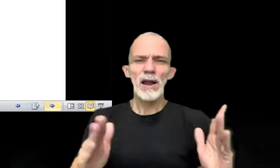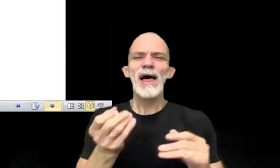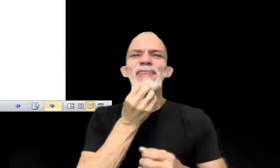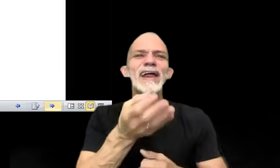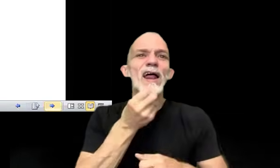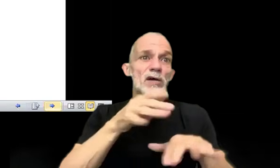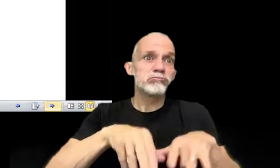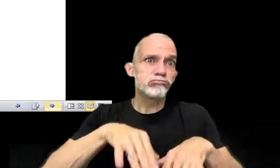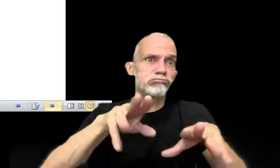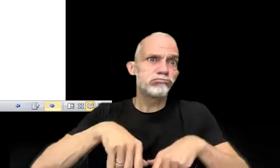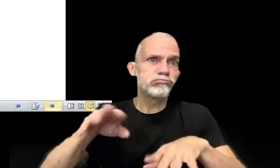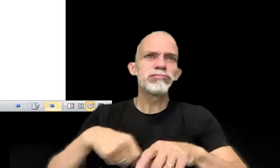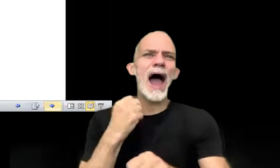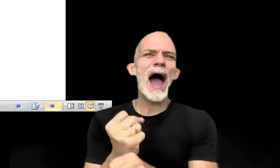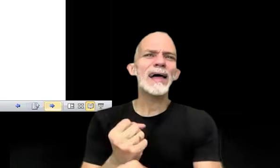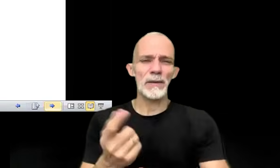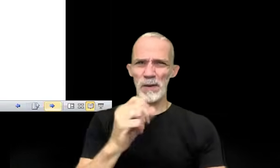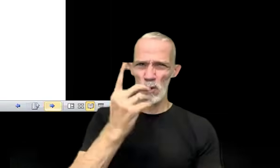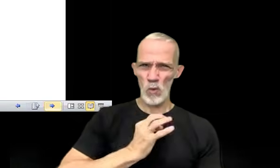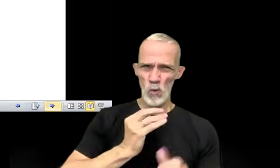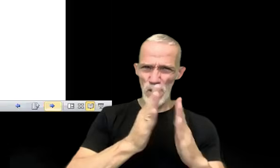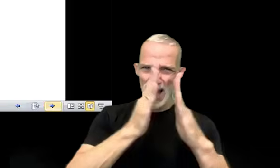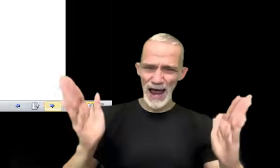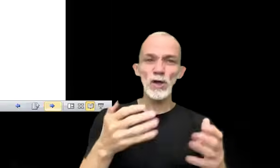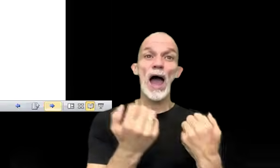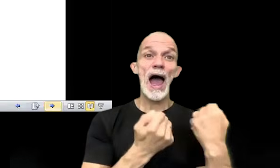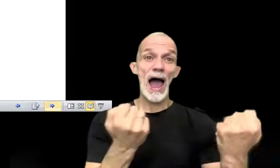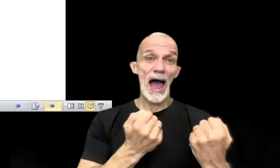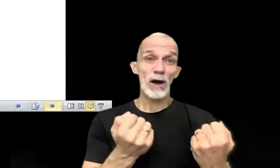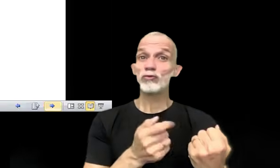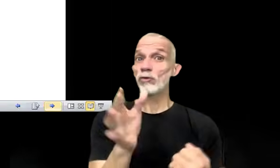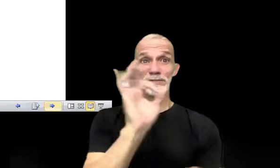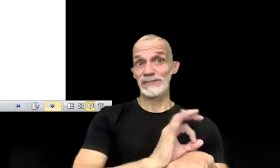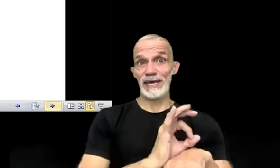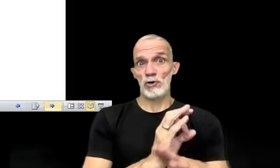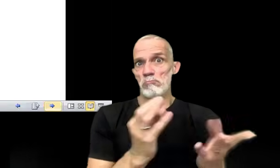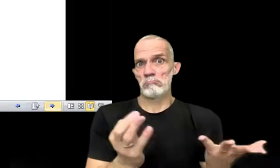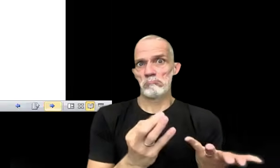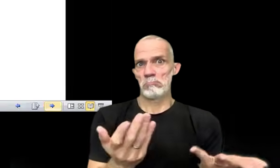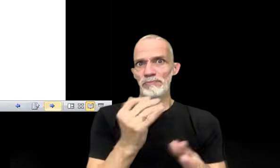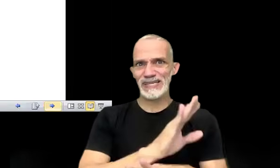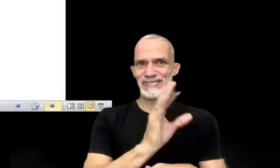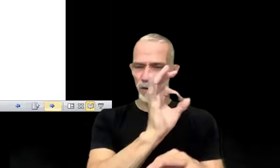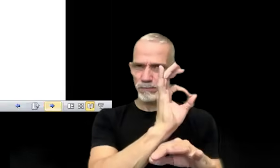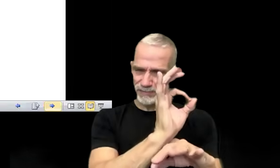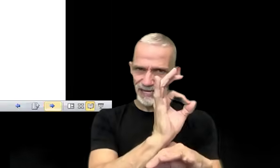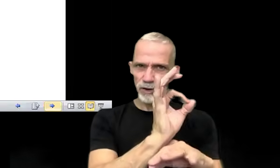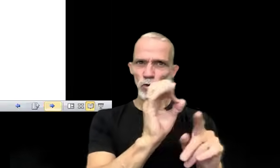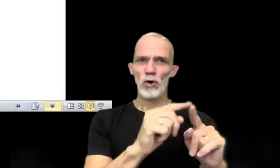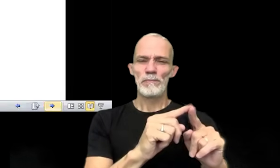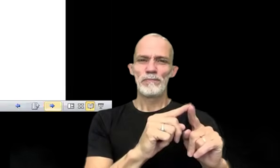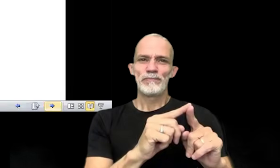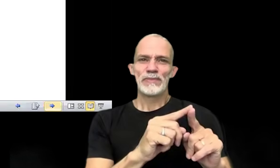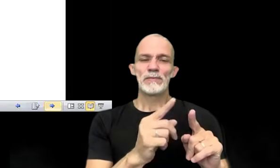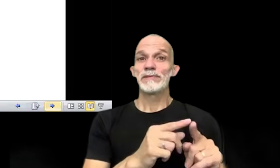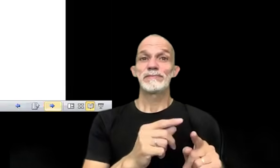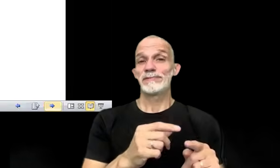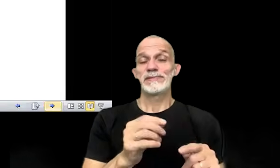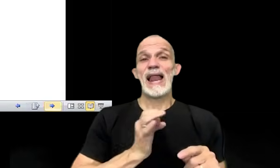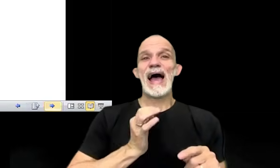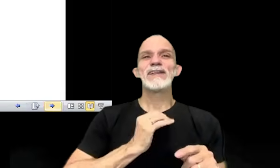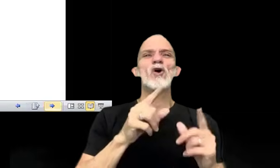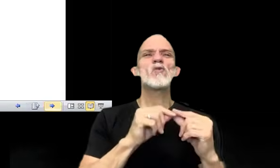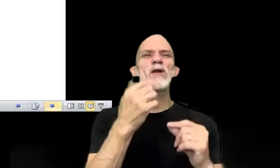el bien. Ese primer año que el automóvil está en cero porque se amortiza, ¿sí? Es el año